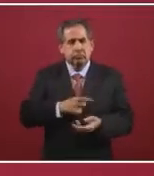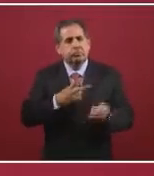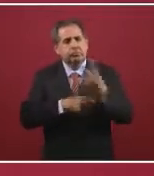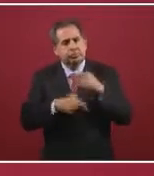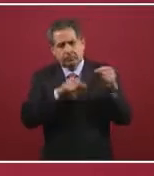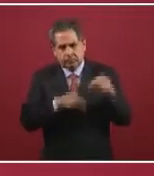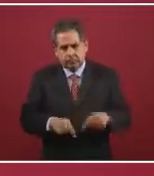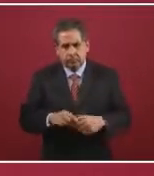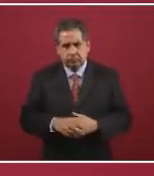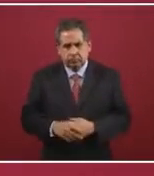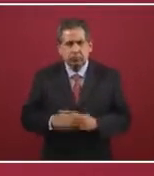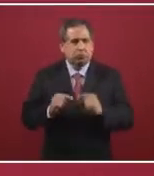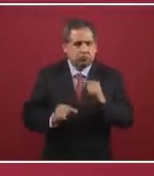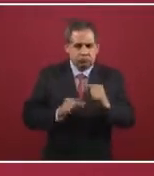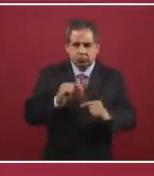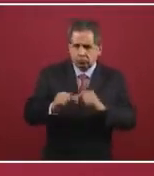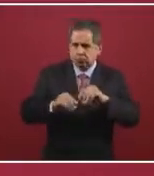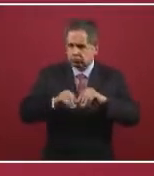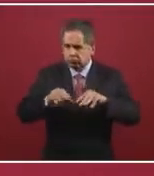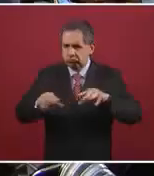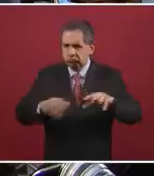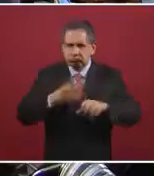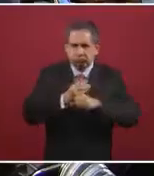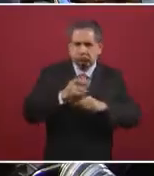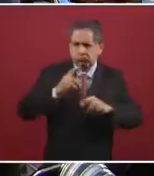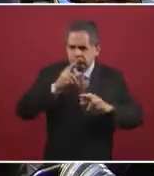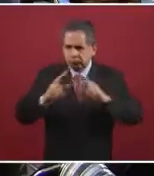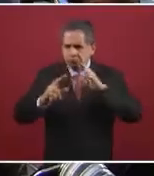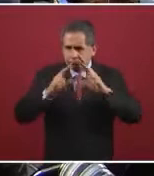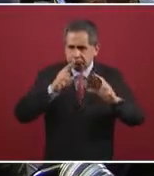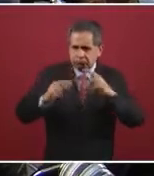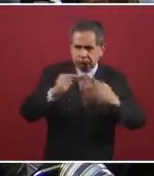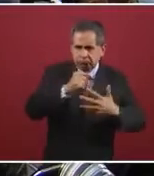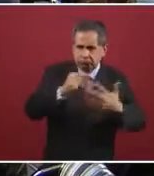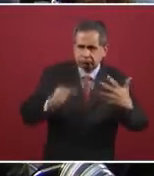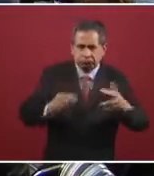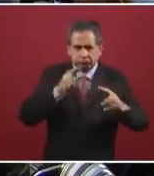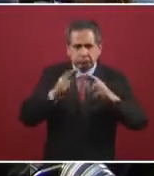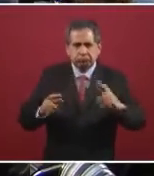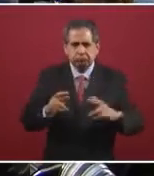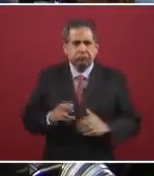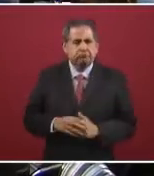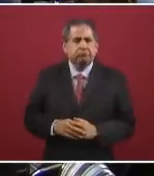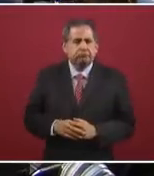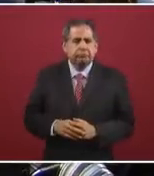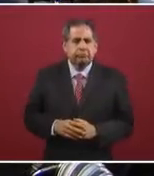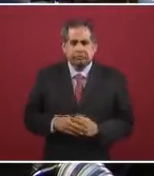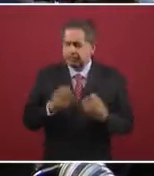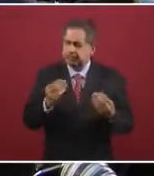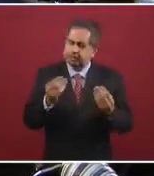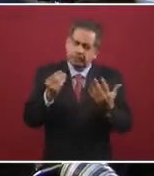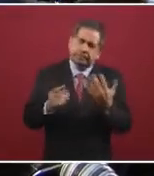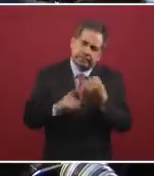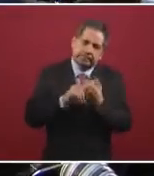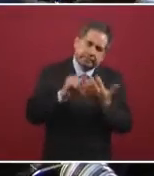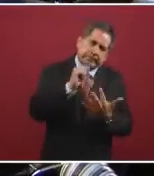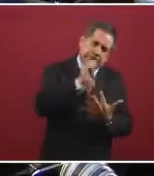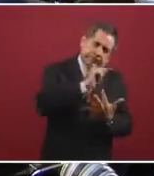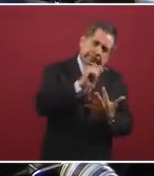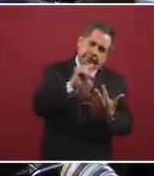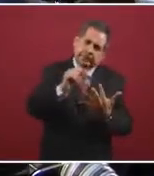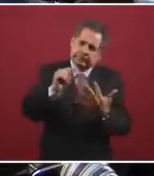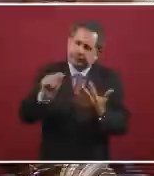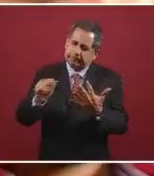aquí. Gracias. Poco a poco vamos a ir dando respuesta a todo. Son muchos